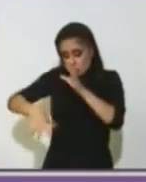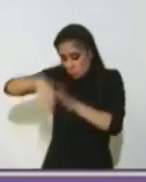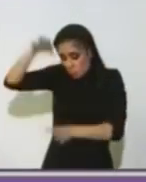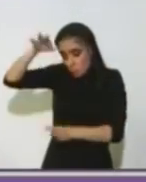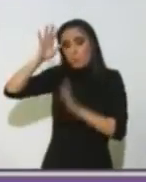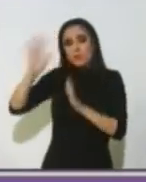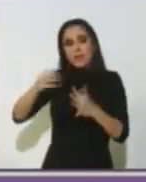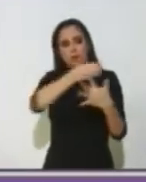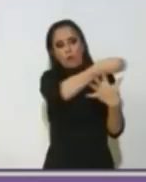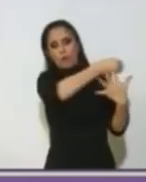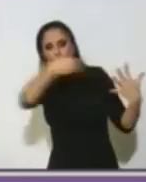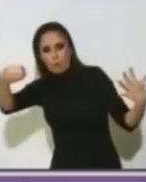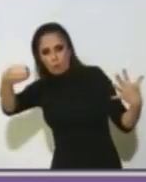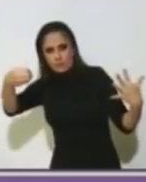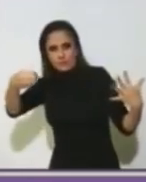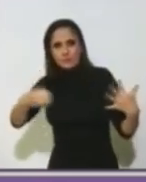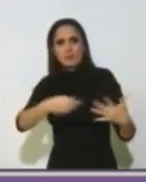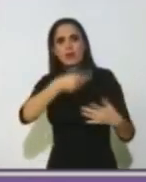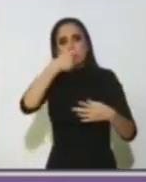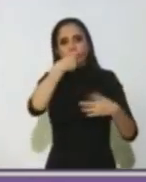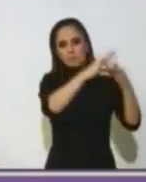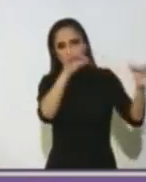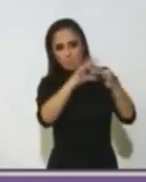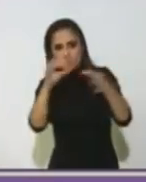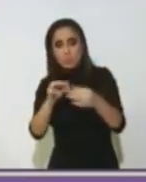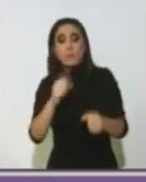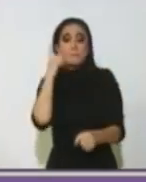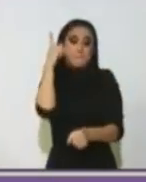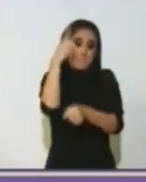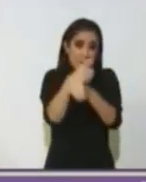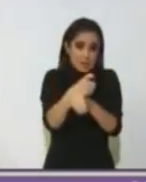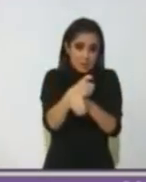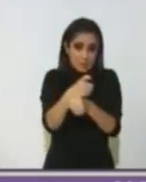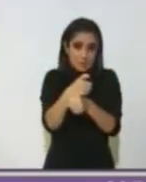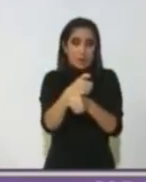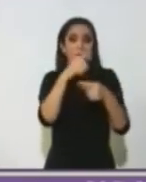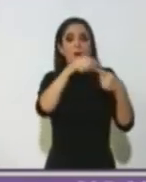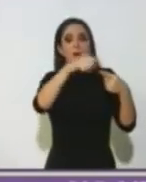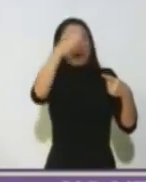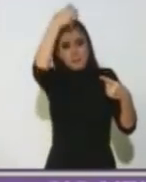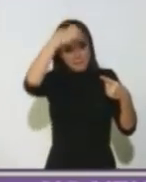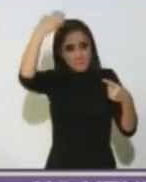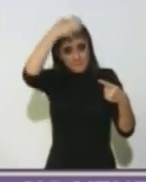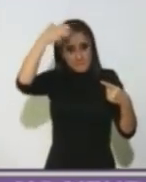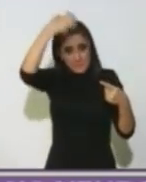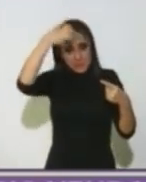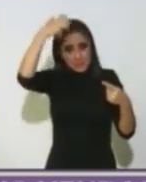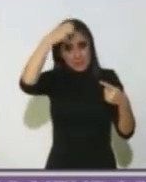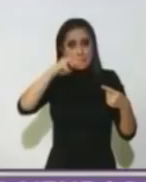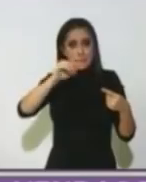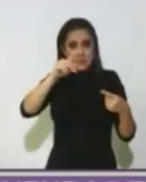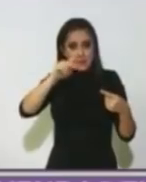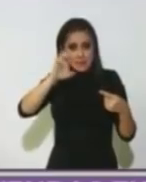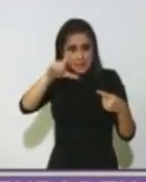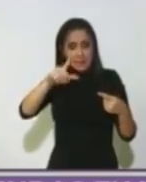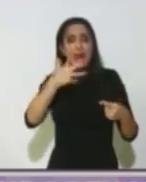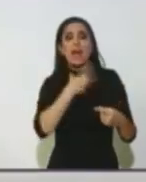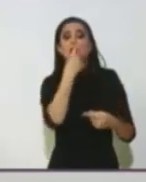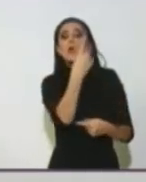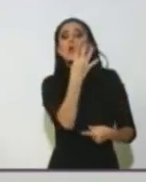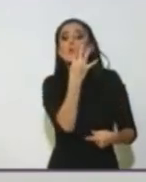presentando cómo quedó el sorteo el sorteo marca mikel arriola tiene un minuto para